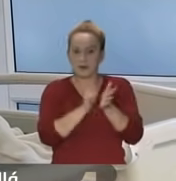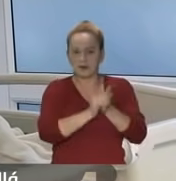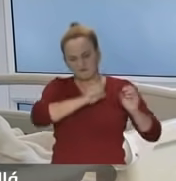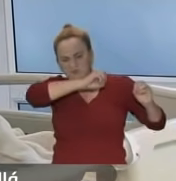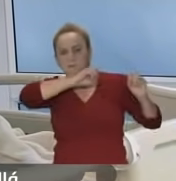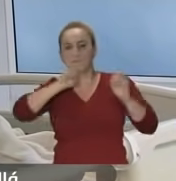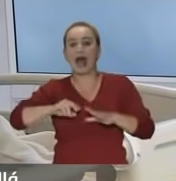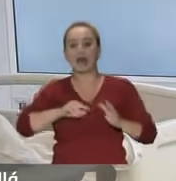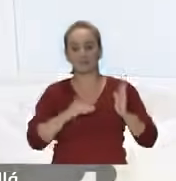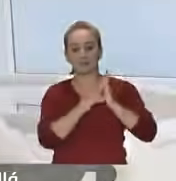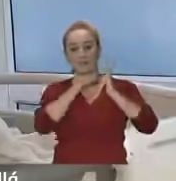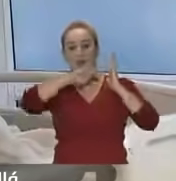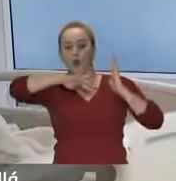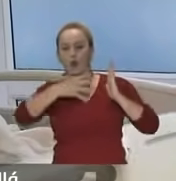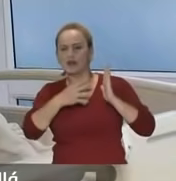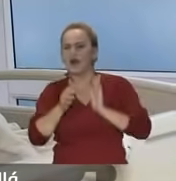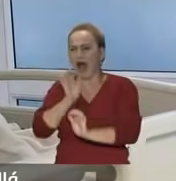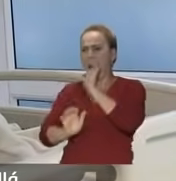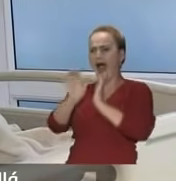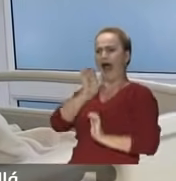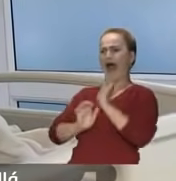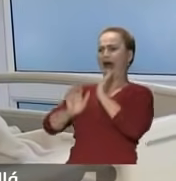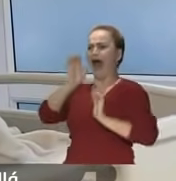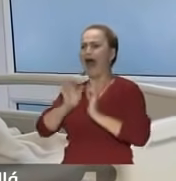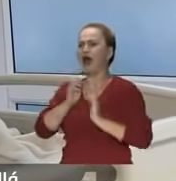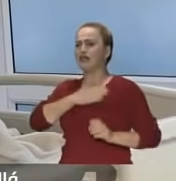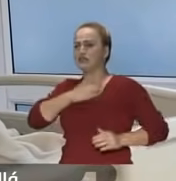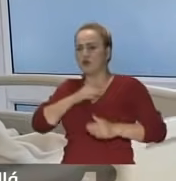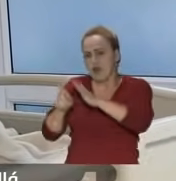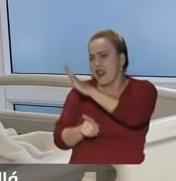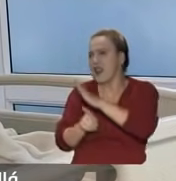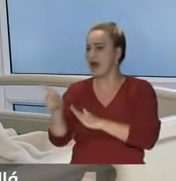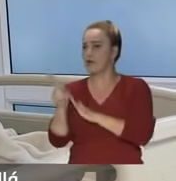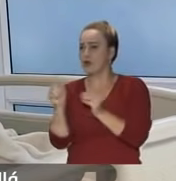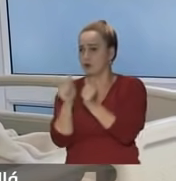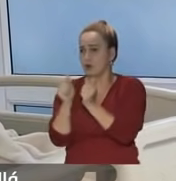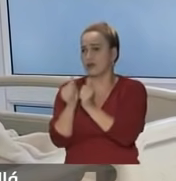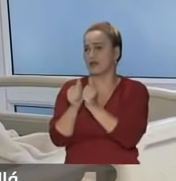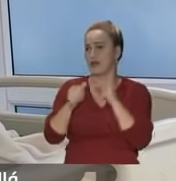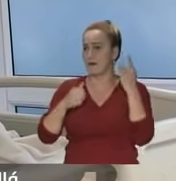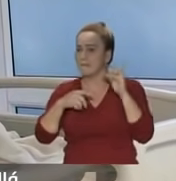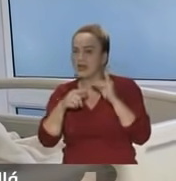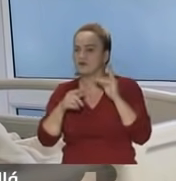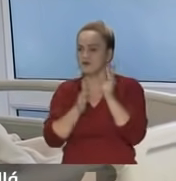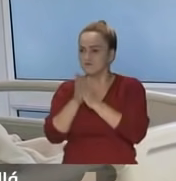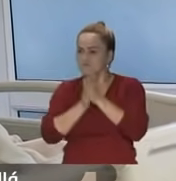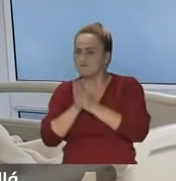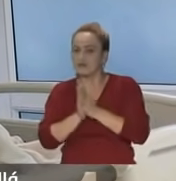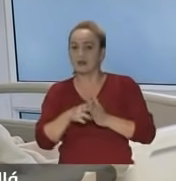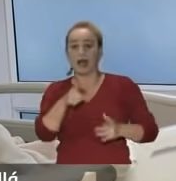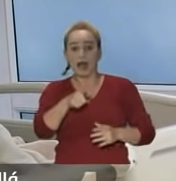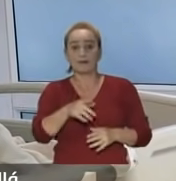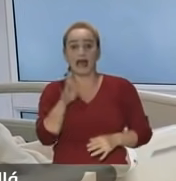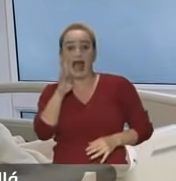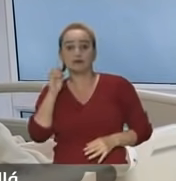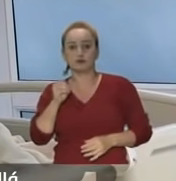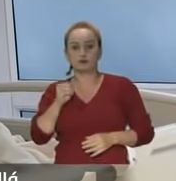Cogió el perrito para tirarlo del cuarto piso. Y como no lo dejé, me fui para la pieza con mi perrito y allá llegó con una botella de tina y me